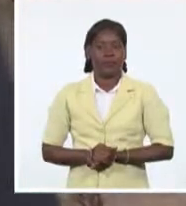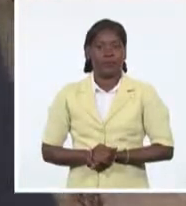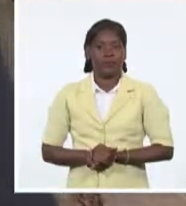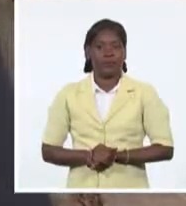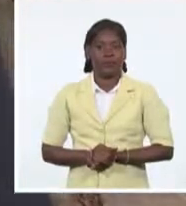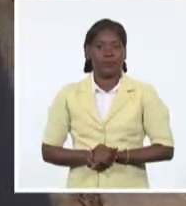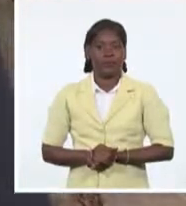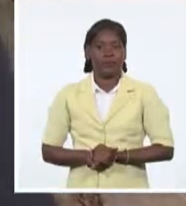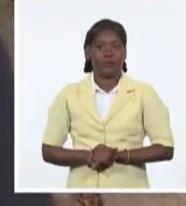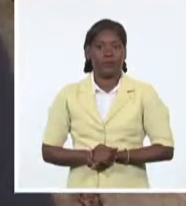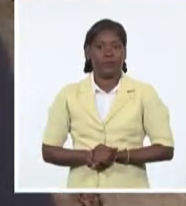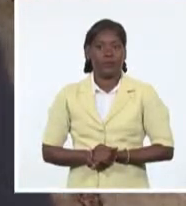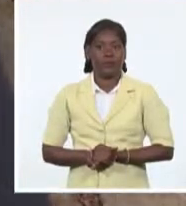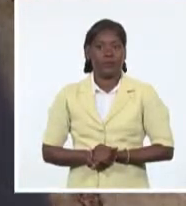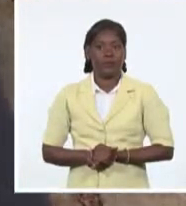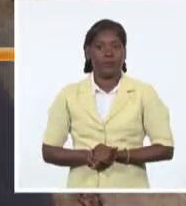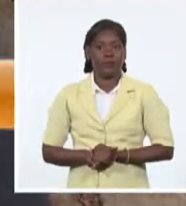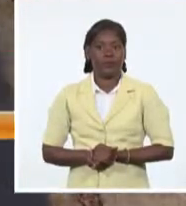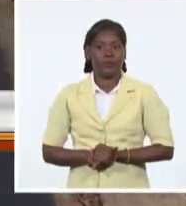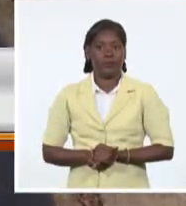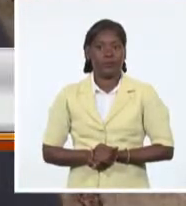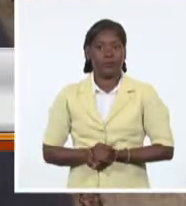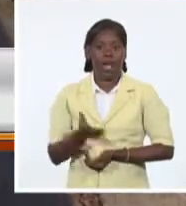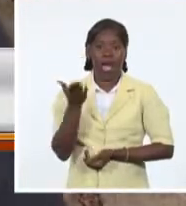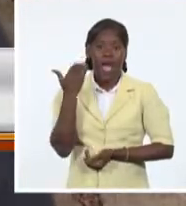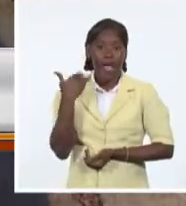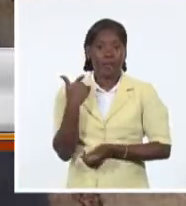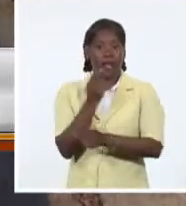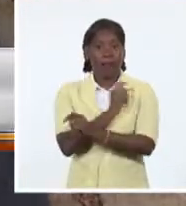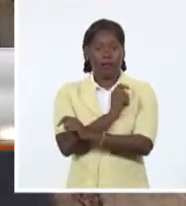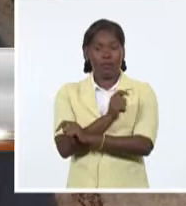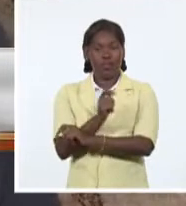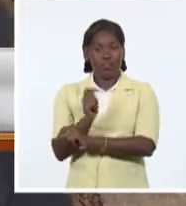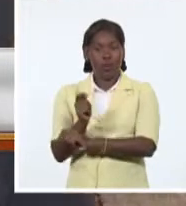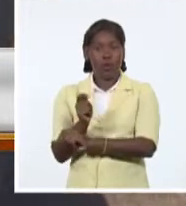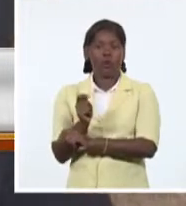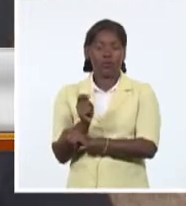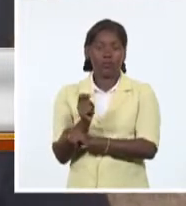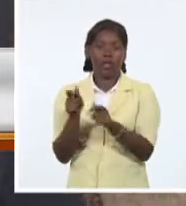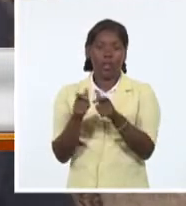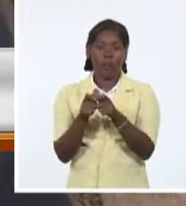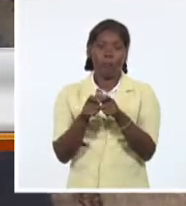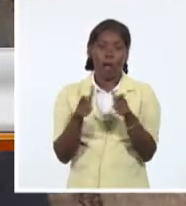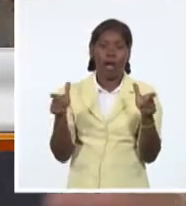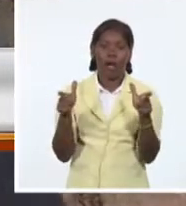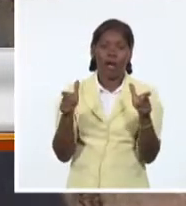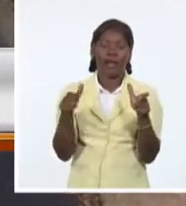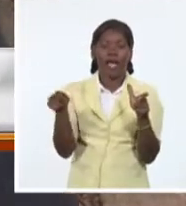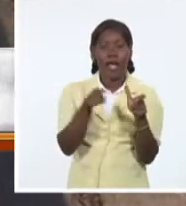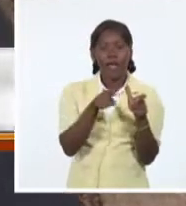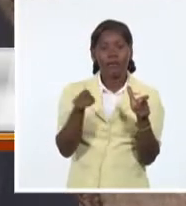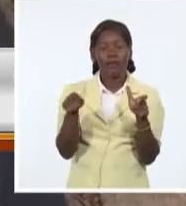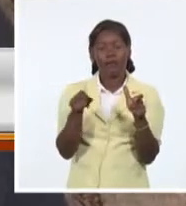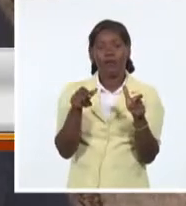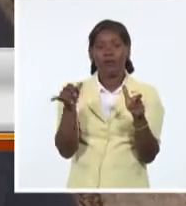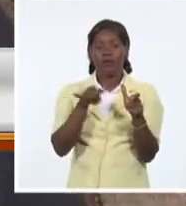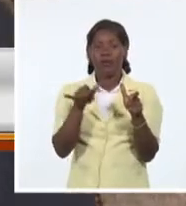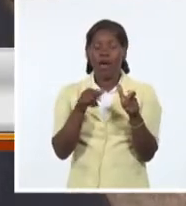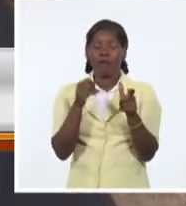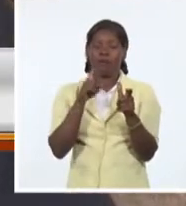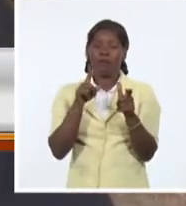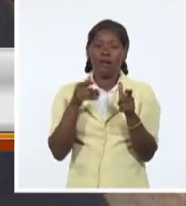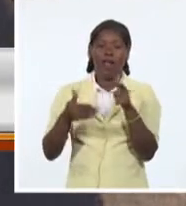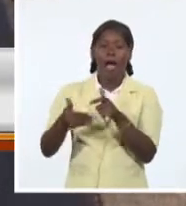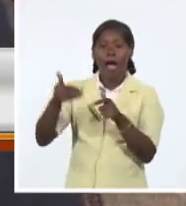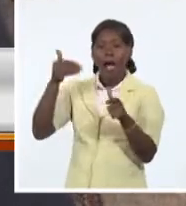la mayor parte de los profesores que Dios tenía una buena parte del coche que tenía y los más atractivos además se habían grabado en el